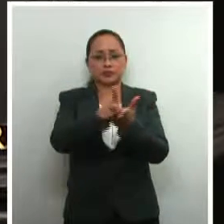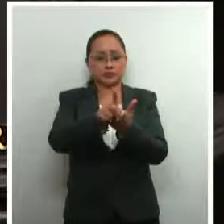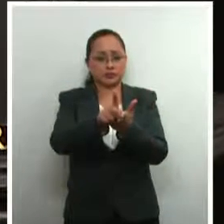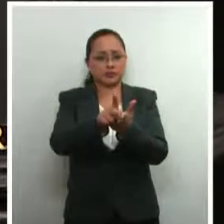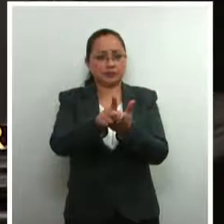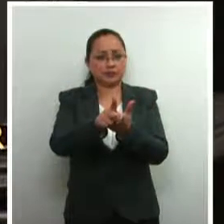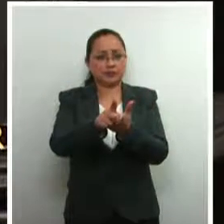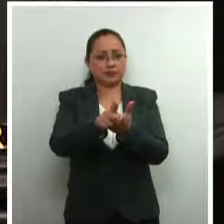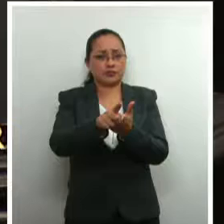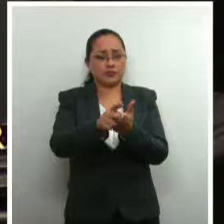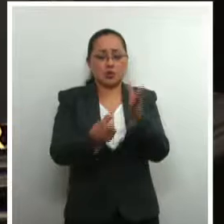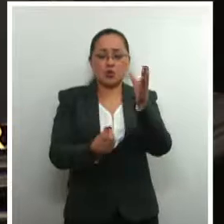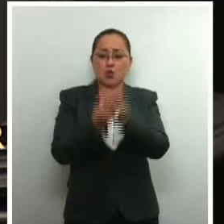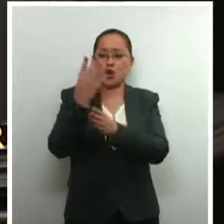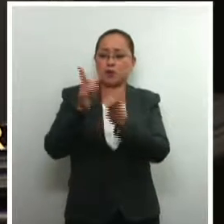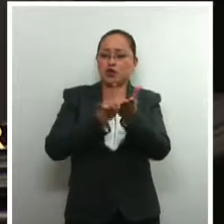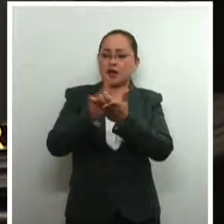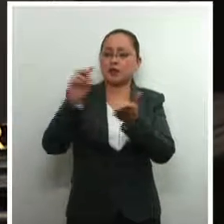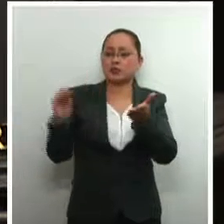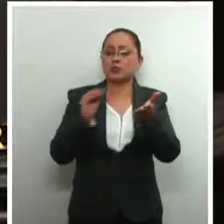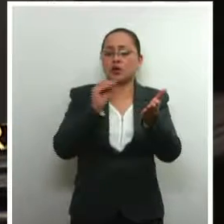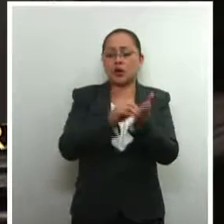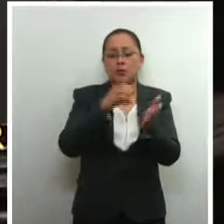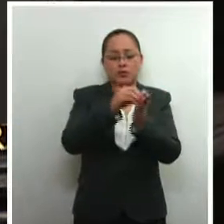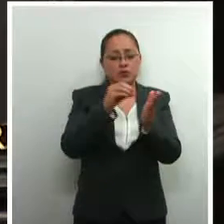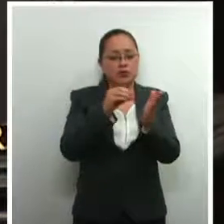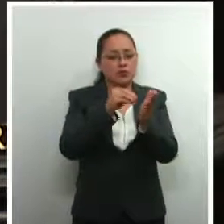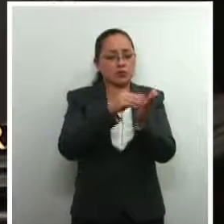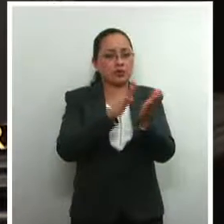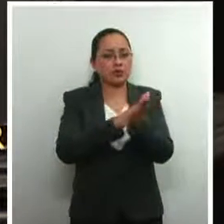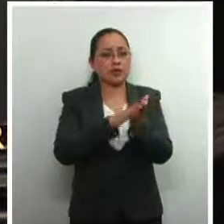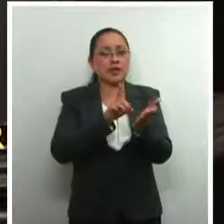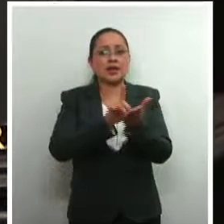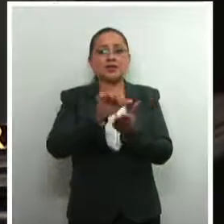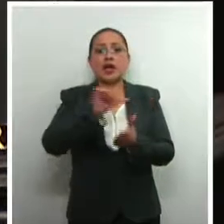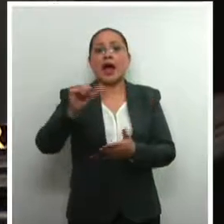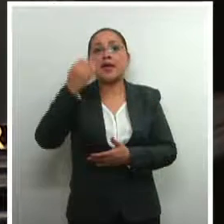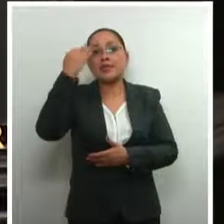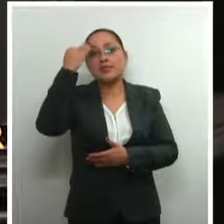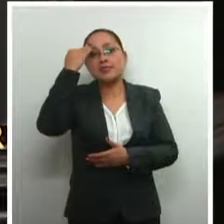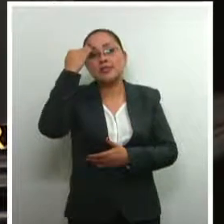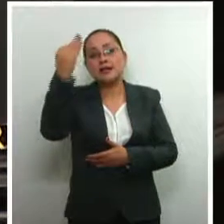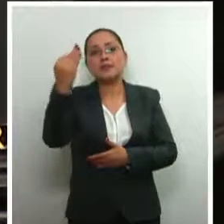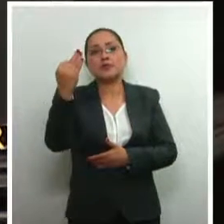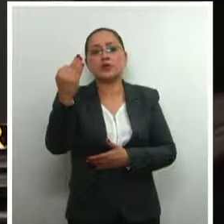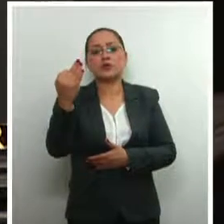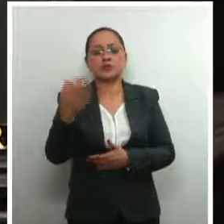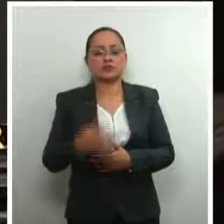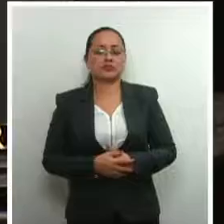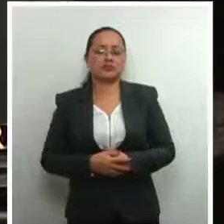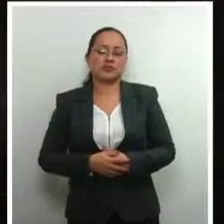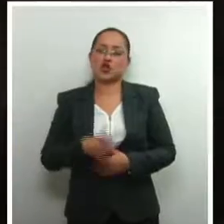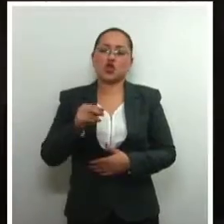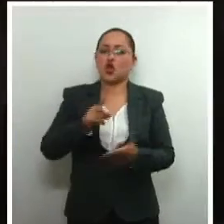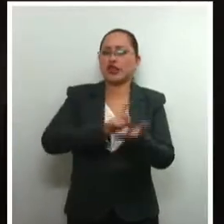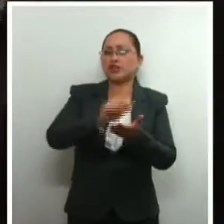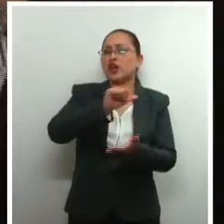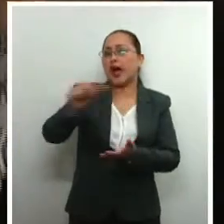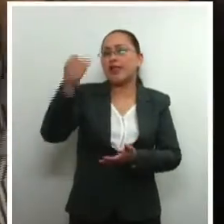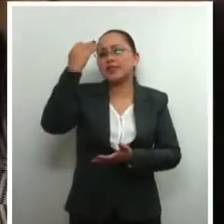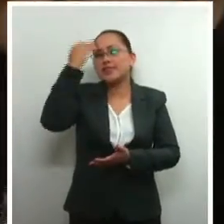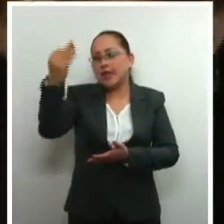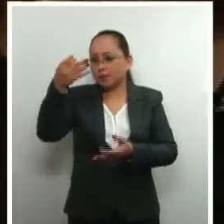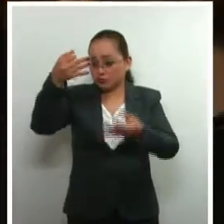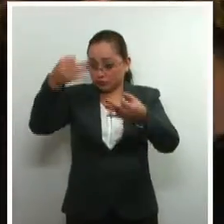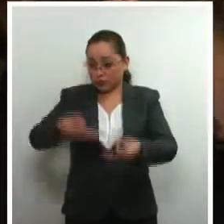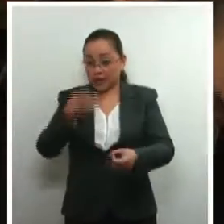un derecho nuevo que vamos a introducir aquí, que es el derecho al tiempo. Bueno, no es el derecho al tiempo,